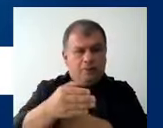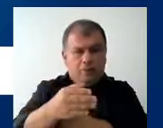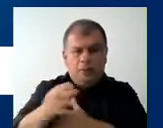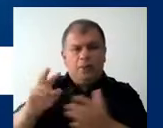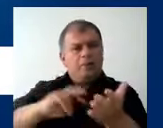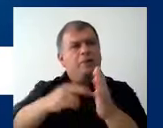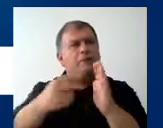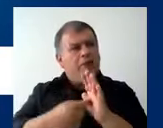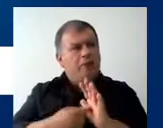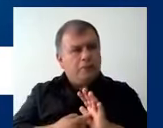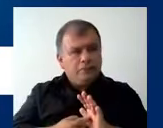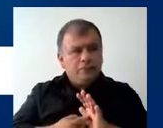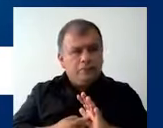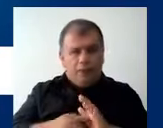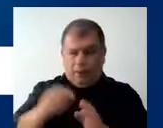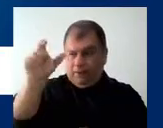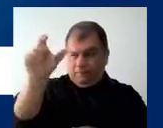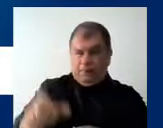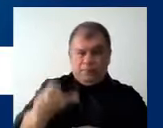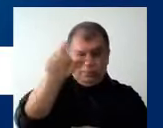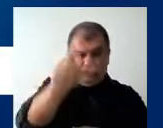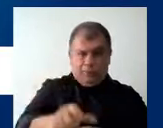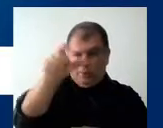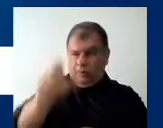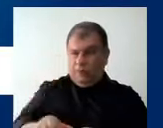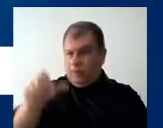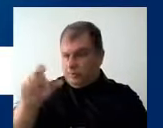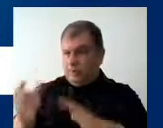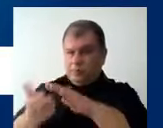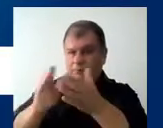significa que como personas, como ciudadanos,